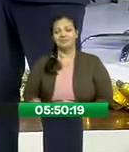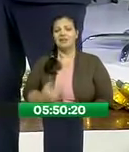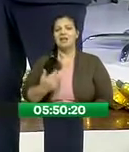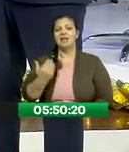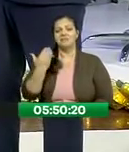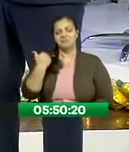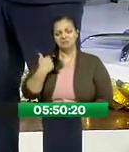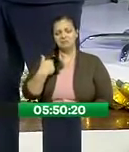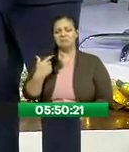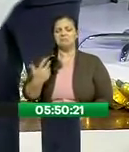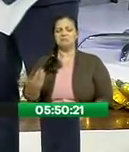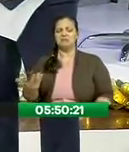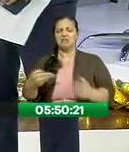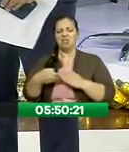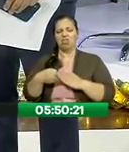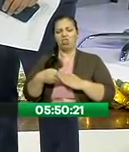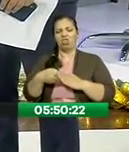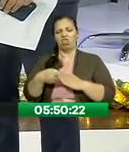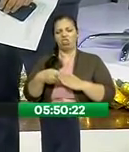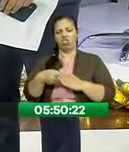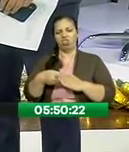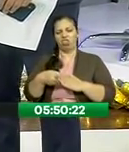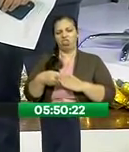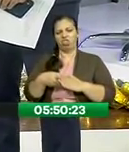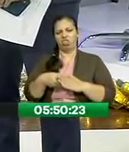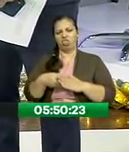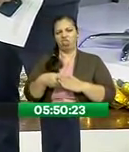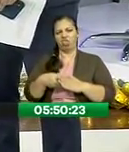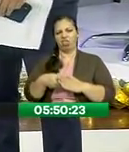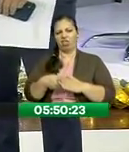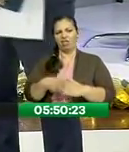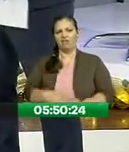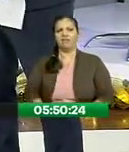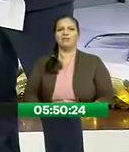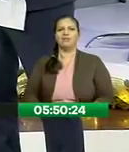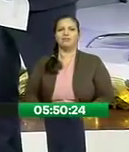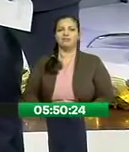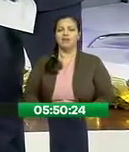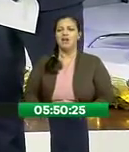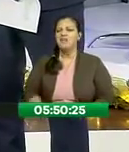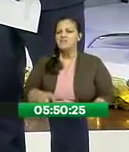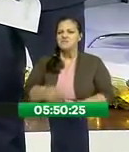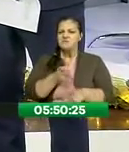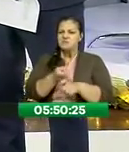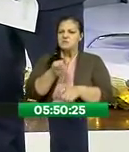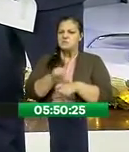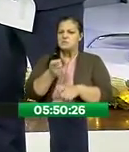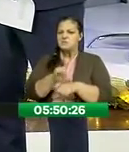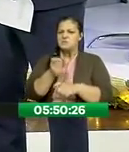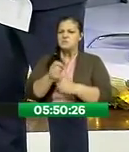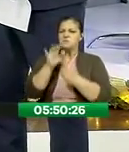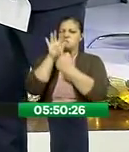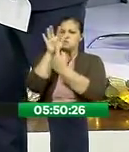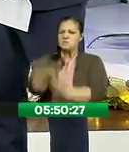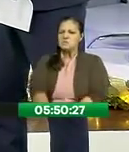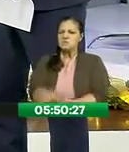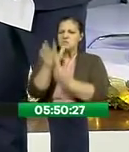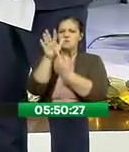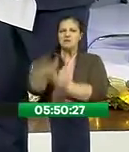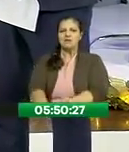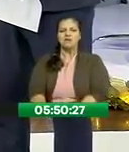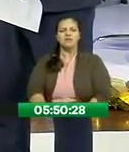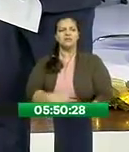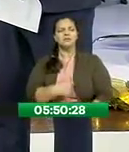subir, ¿no? Como el ave fénix. Como el ave fénix. Levántate. Dice que... Y mira al mundo de frente. De frente. De frente. Muy